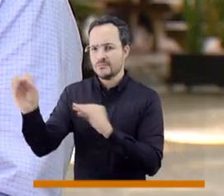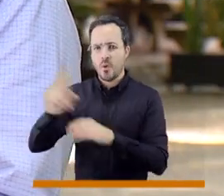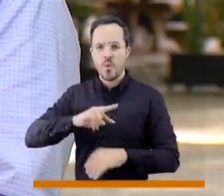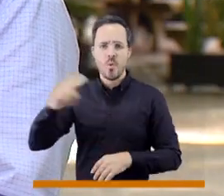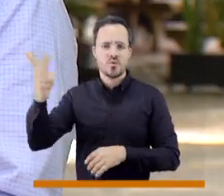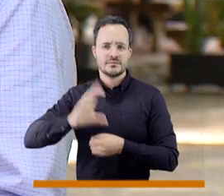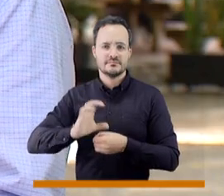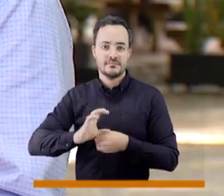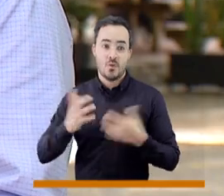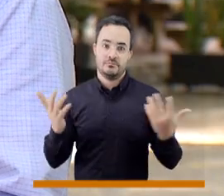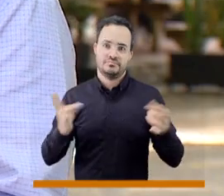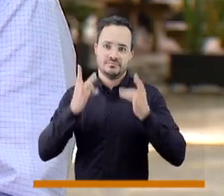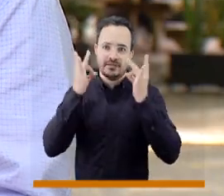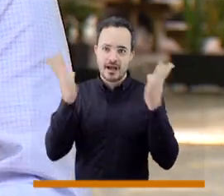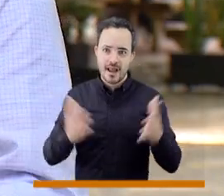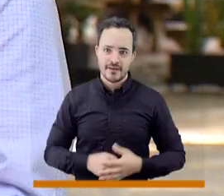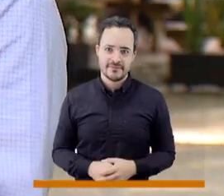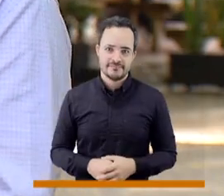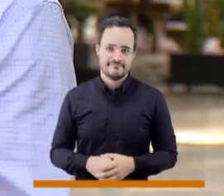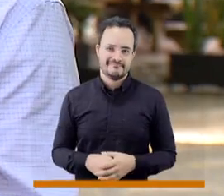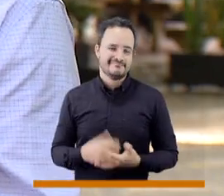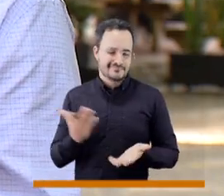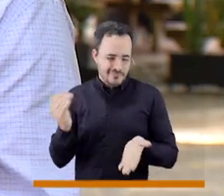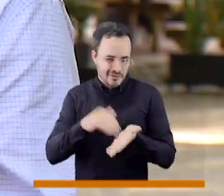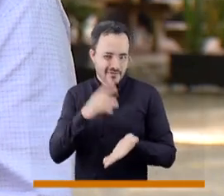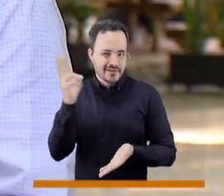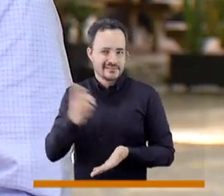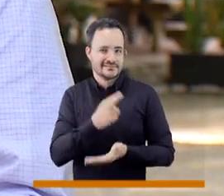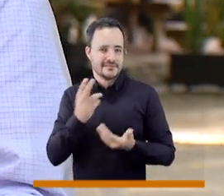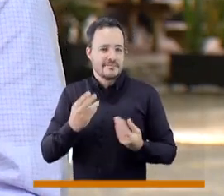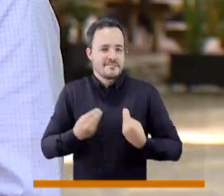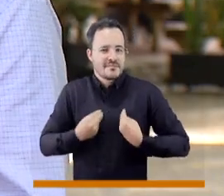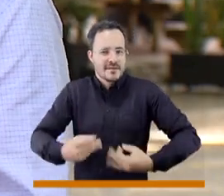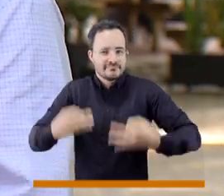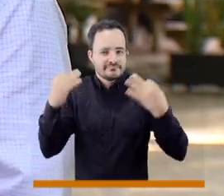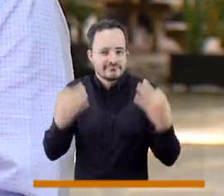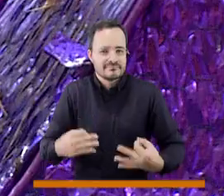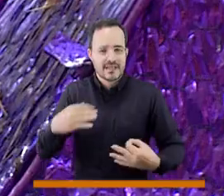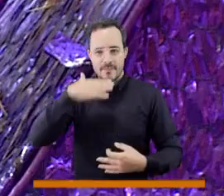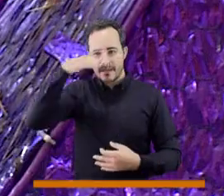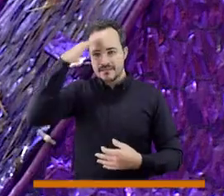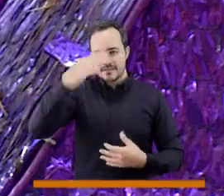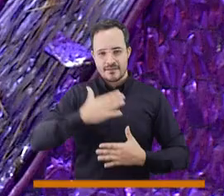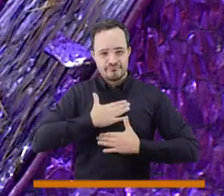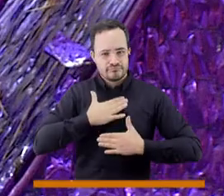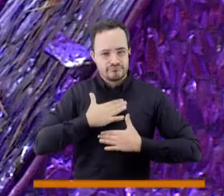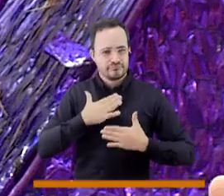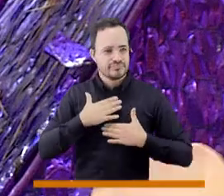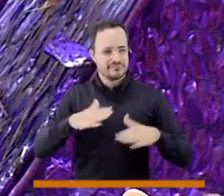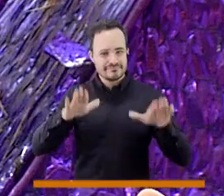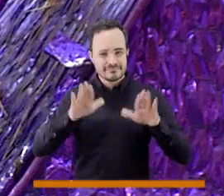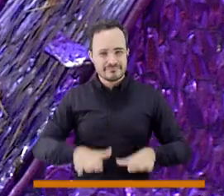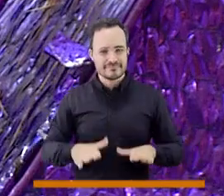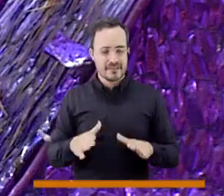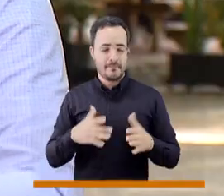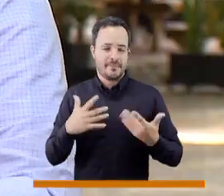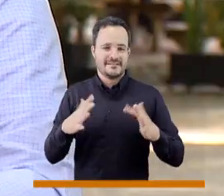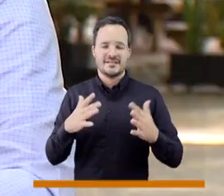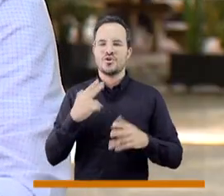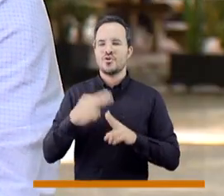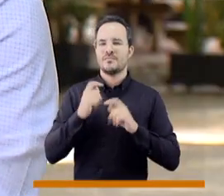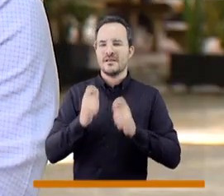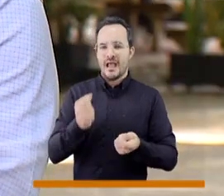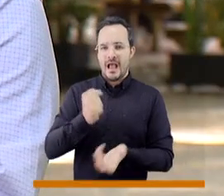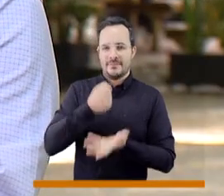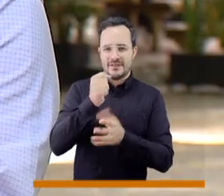todas maneras, vuelvo y te digo, estamos perdiendo el capital social, el arraigo,